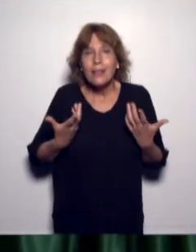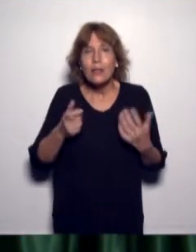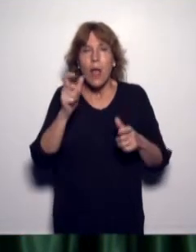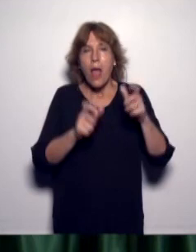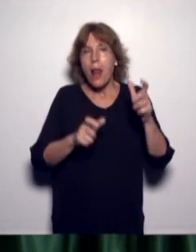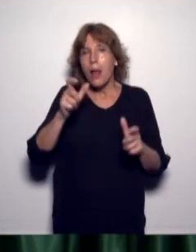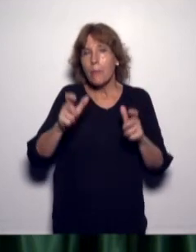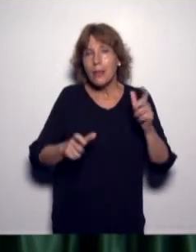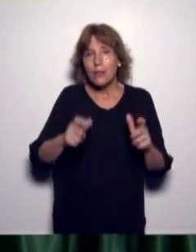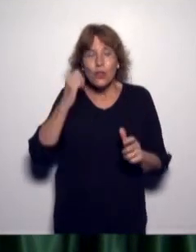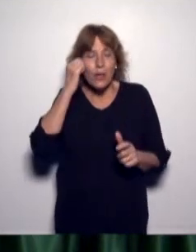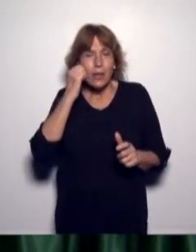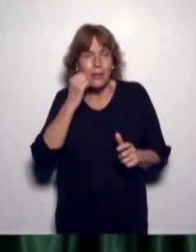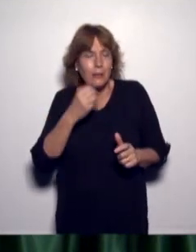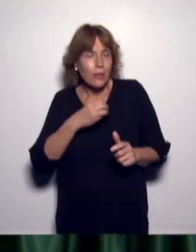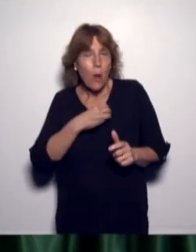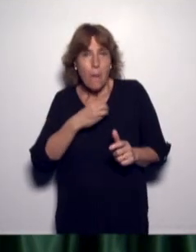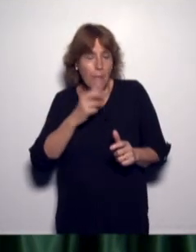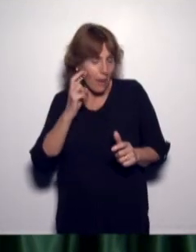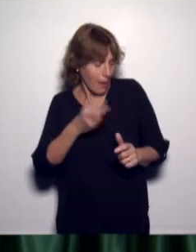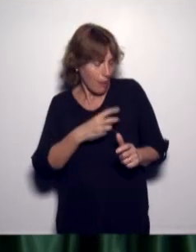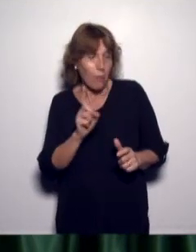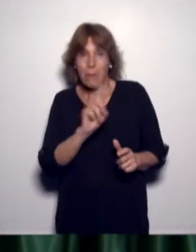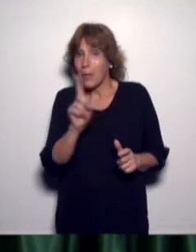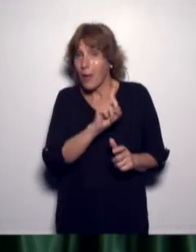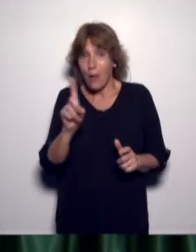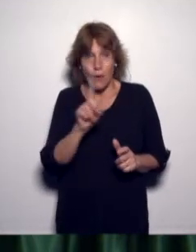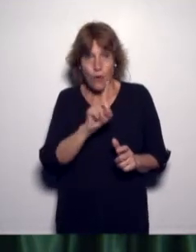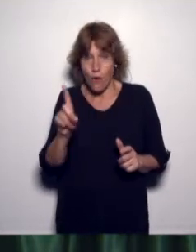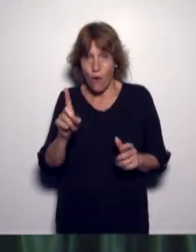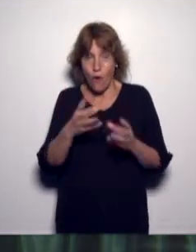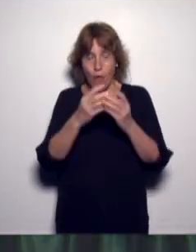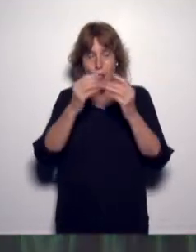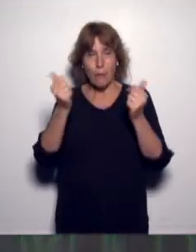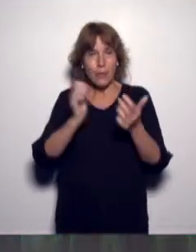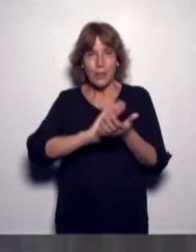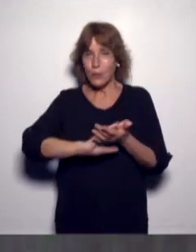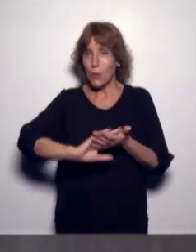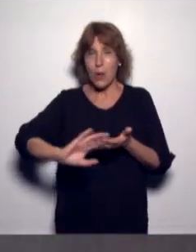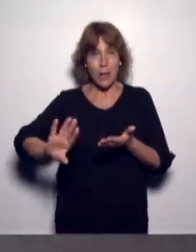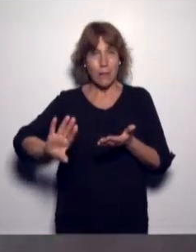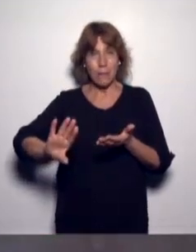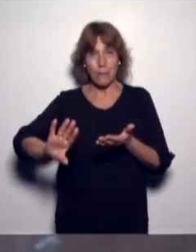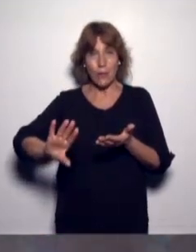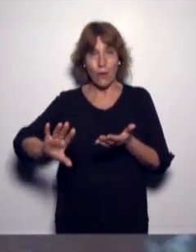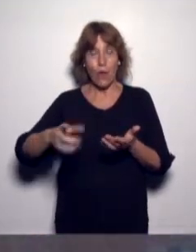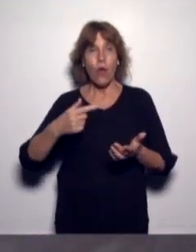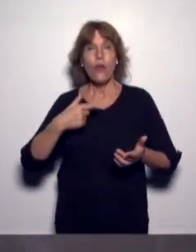el Señor no le tiene en cuenta las culpas y en cuyo espíritu no hay doblez. Me